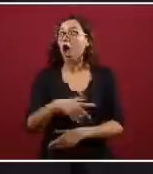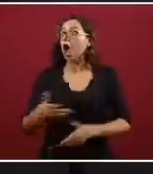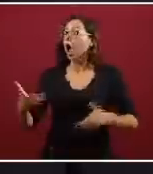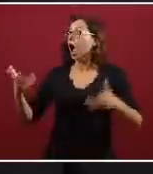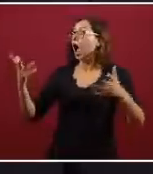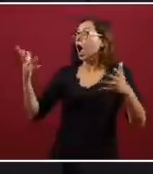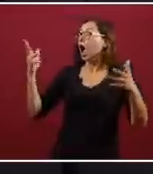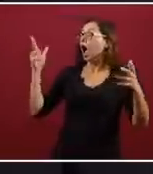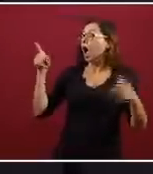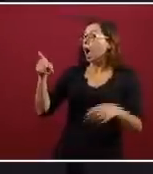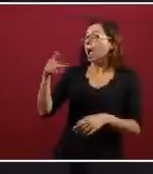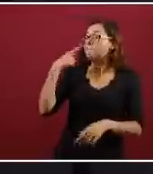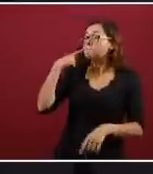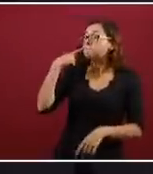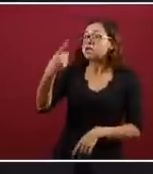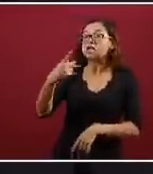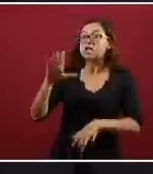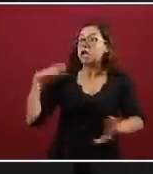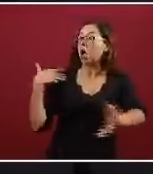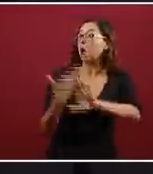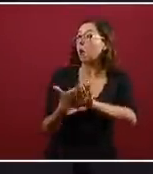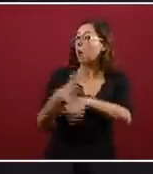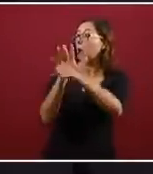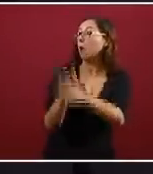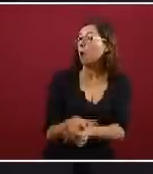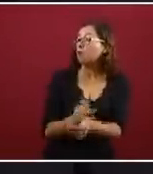violador de los derechos humanos.